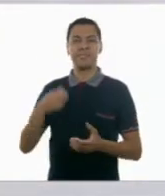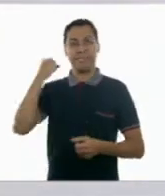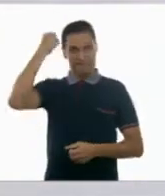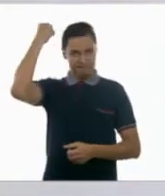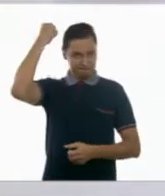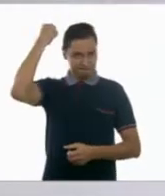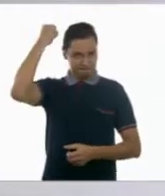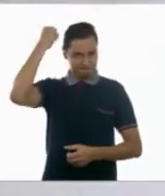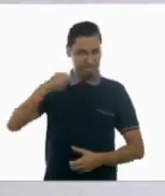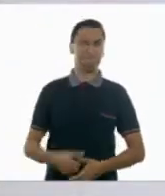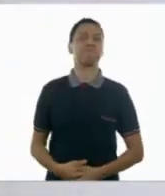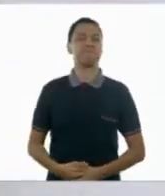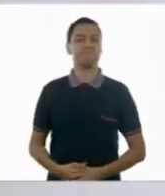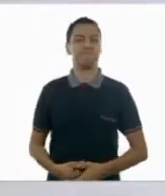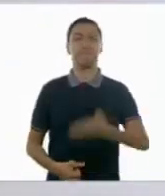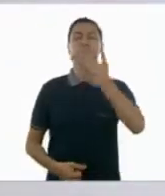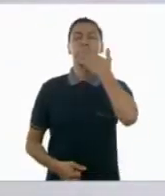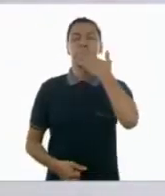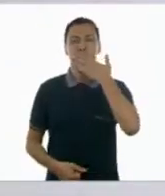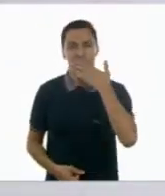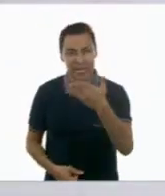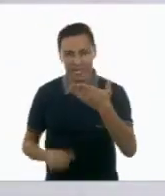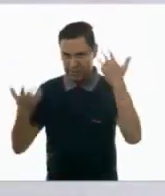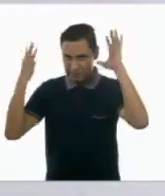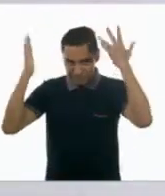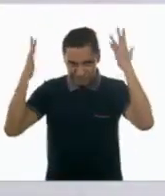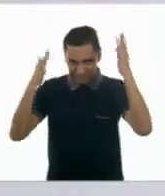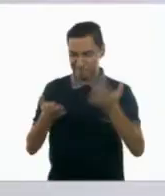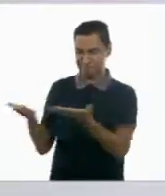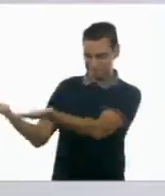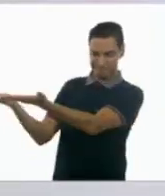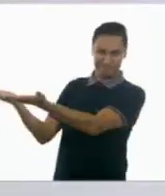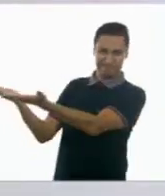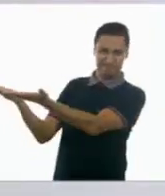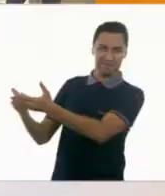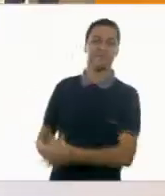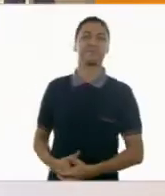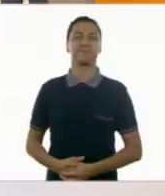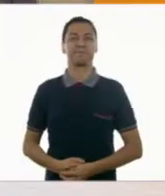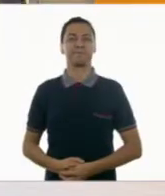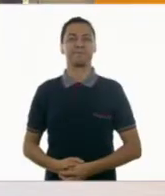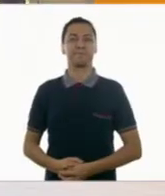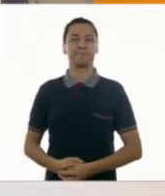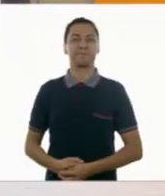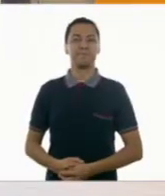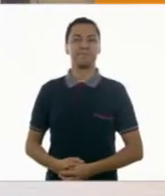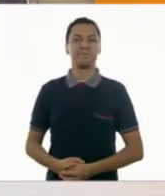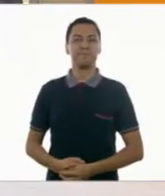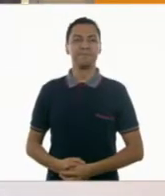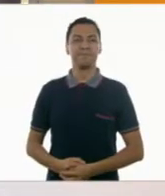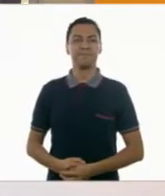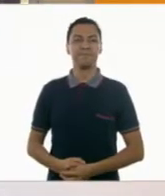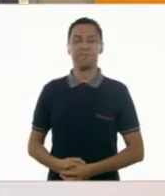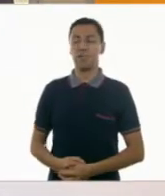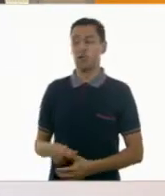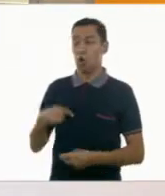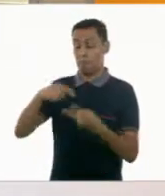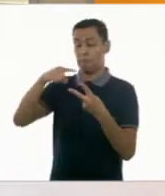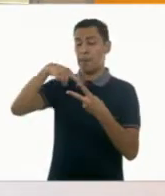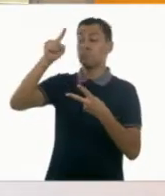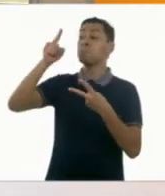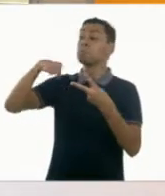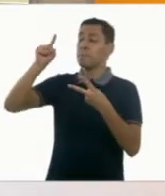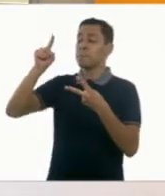¡Yay! Bien. Muy bien. Aplausos para Ale. Primer reto. Te voy a dar 2 puntos por ese